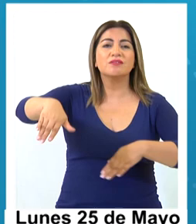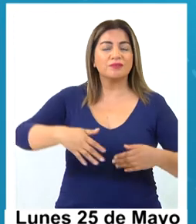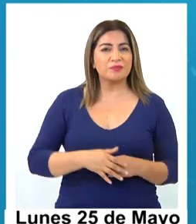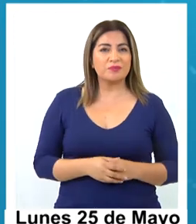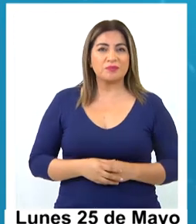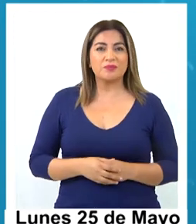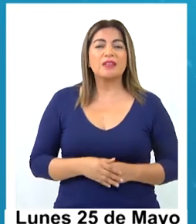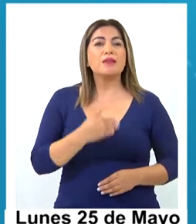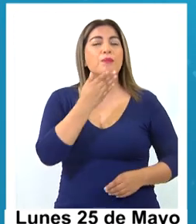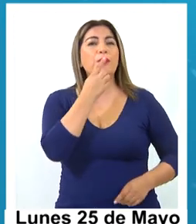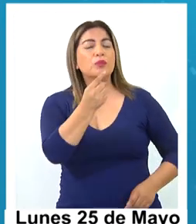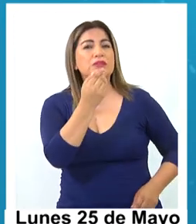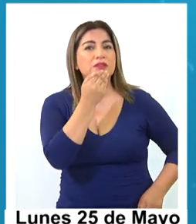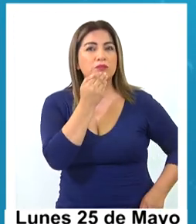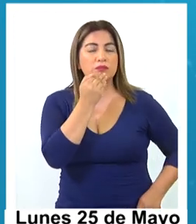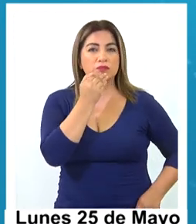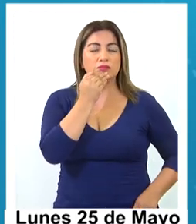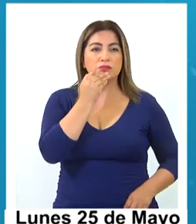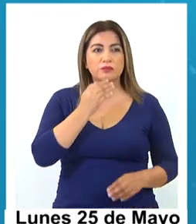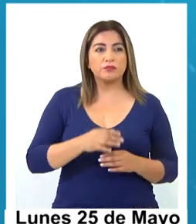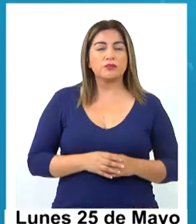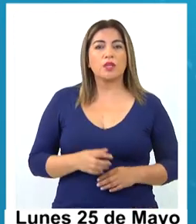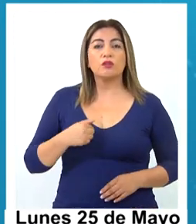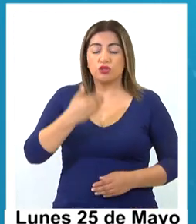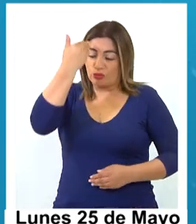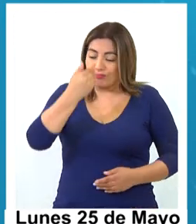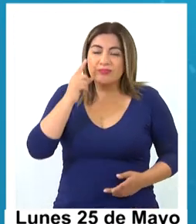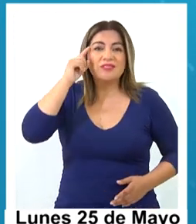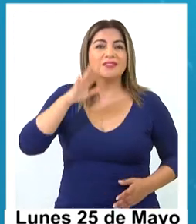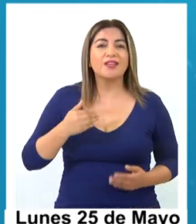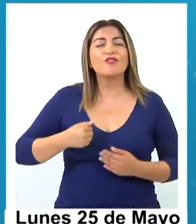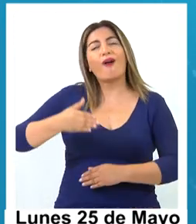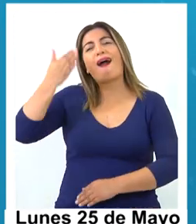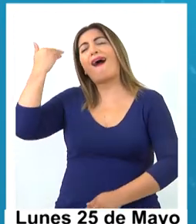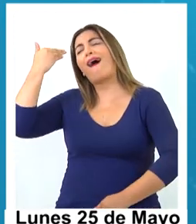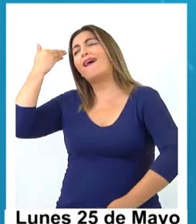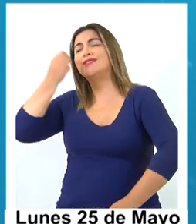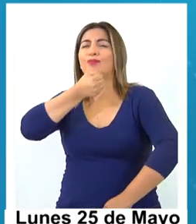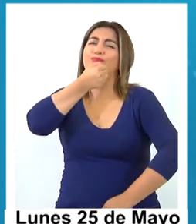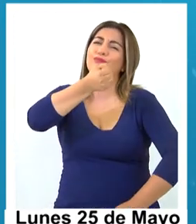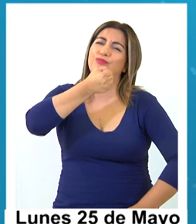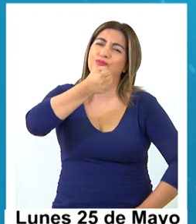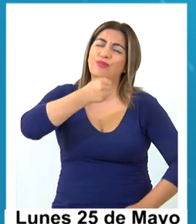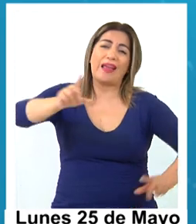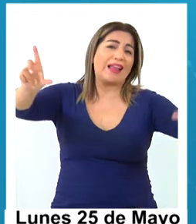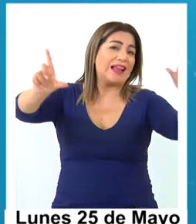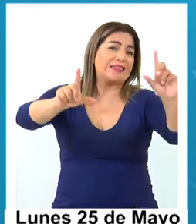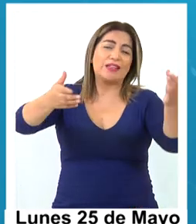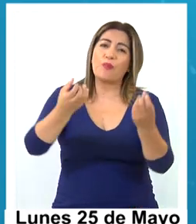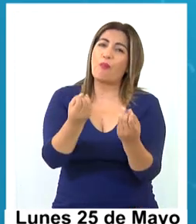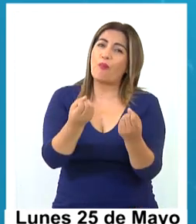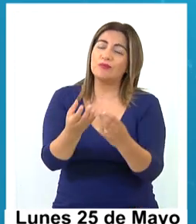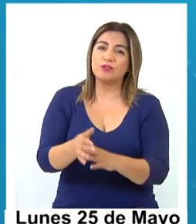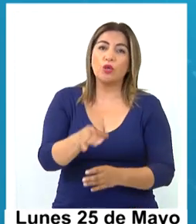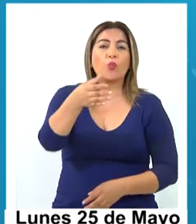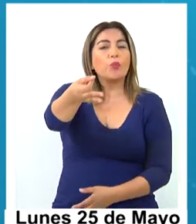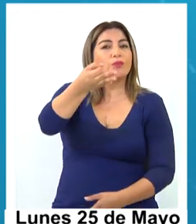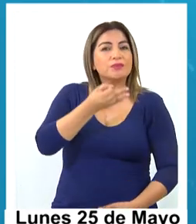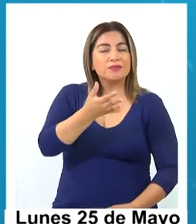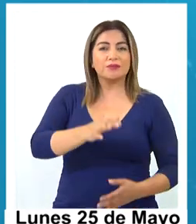en el mundo exterior macarena por otro lado yo sé yo yo te entrevistado tantísimas ocasiones en la televisión